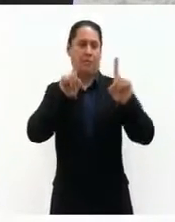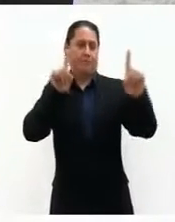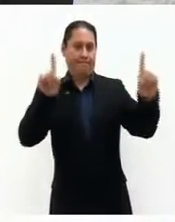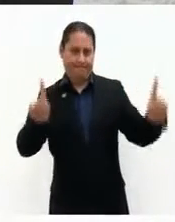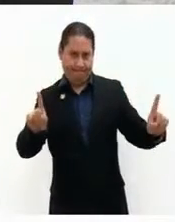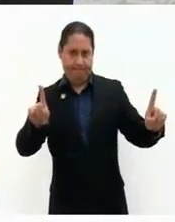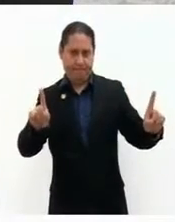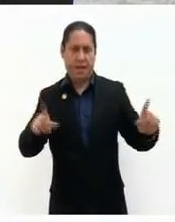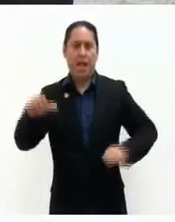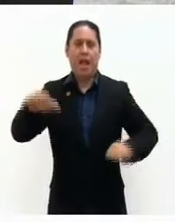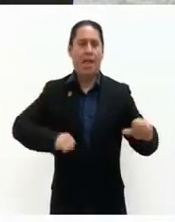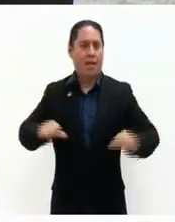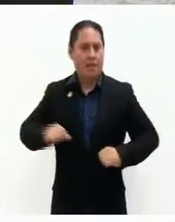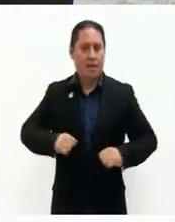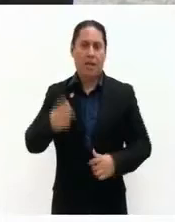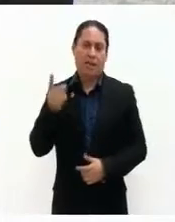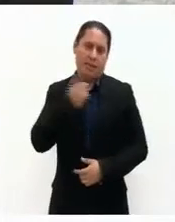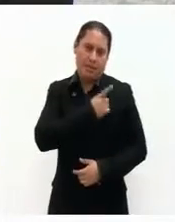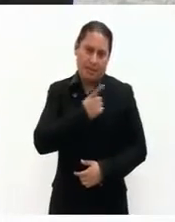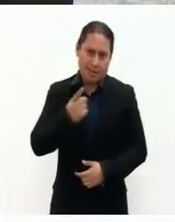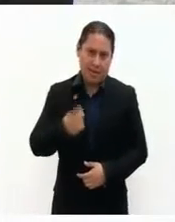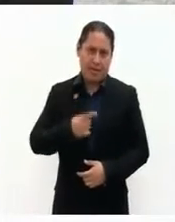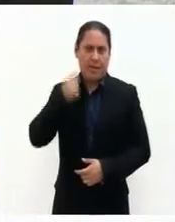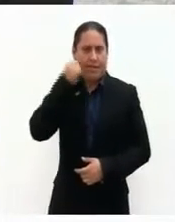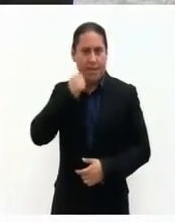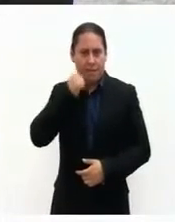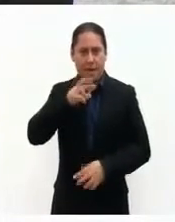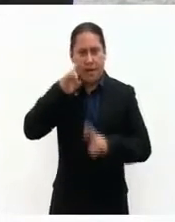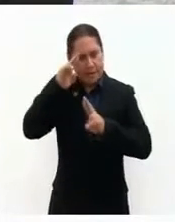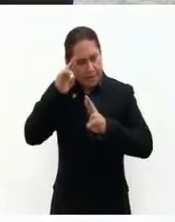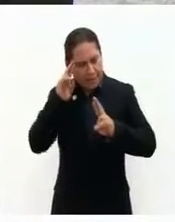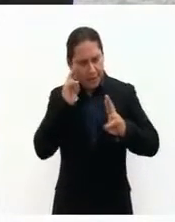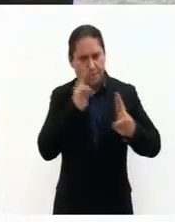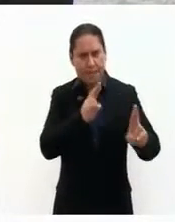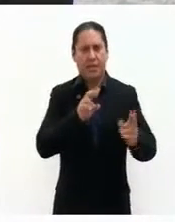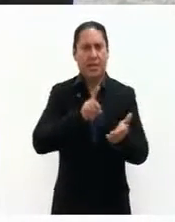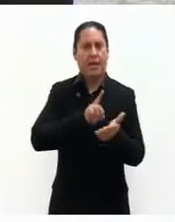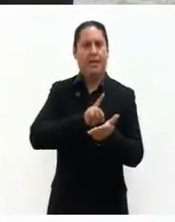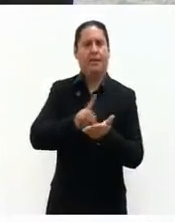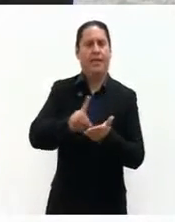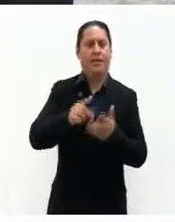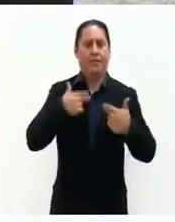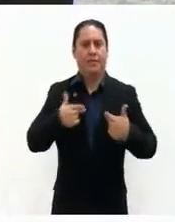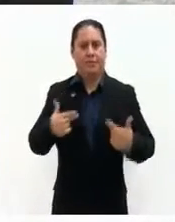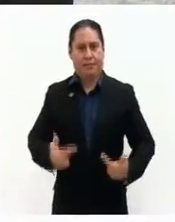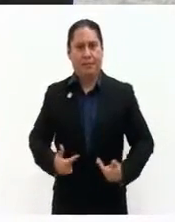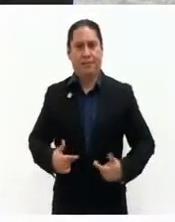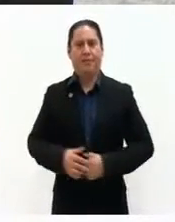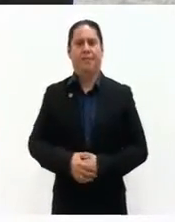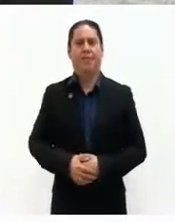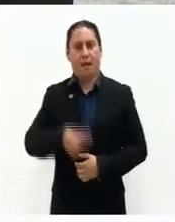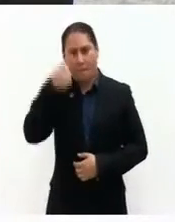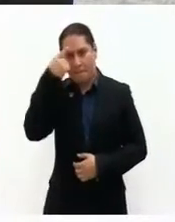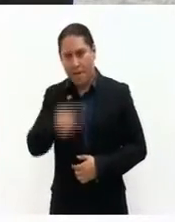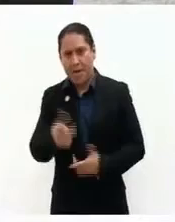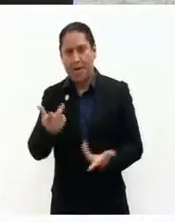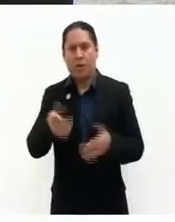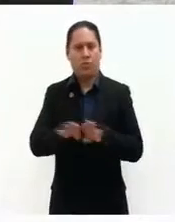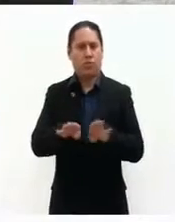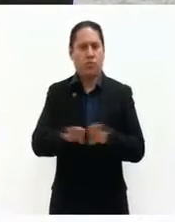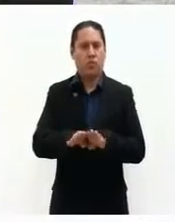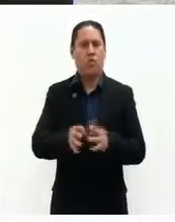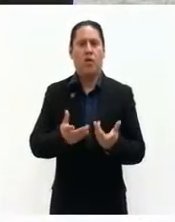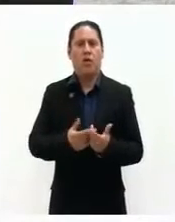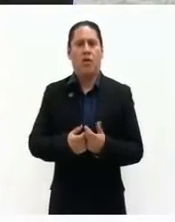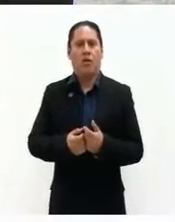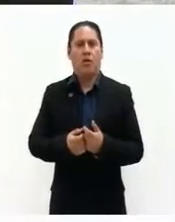Las acciones a implementarse deberán desarrollarse en el marco del respeto absoluto a los derechos humanos, tomando como principio